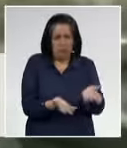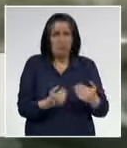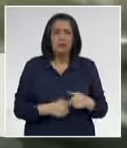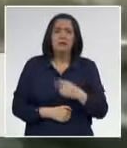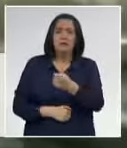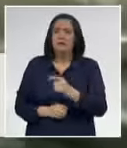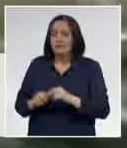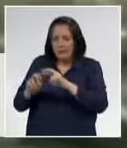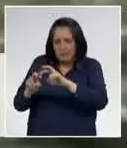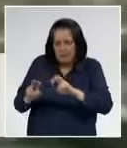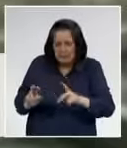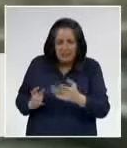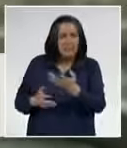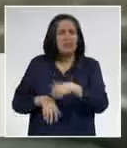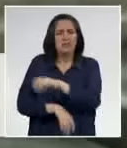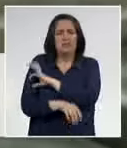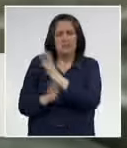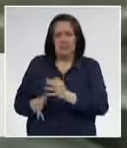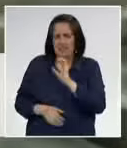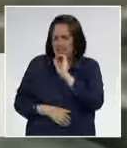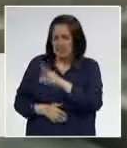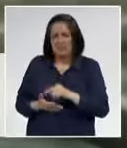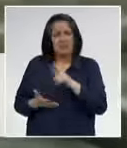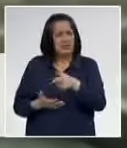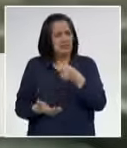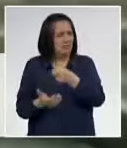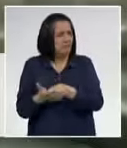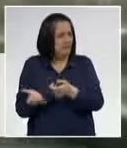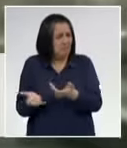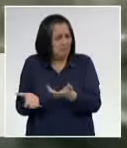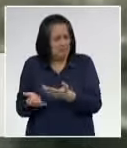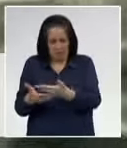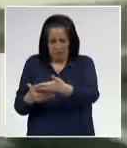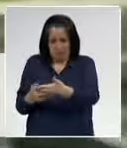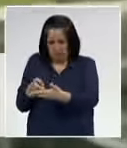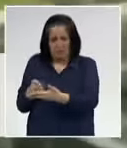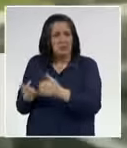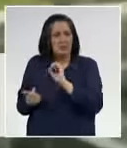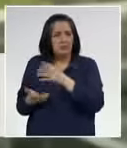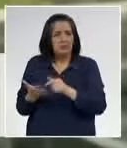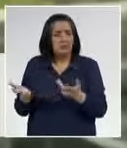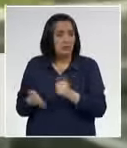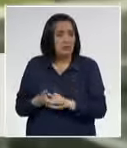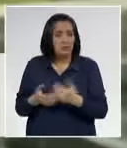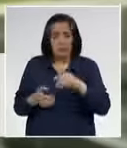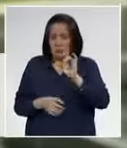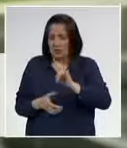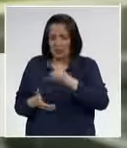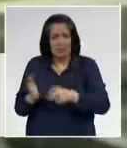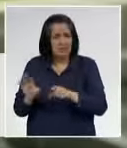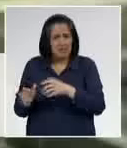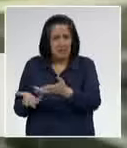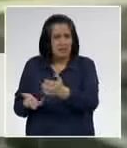del fiscal José Domingo Pérez, que señala que esto se cancela? Además, en su documento, él indica porque tiene diligencias urgentes que realizar,